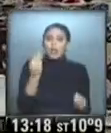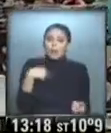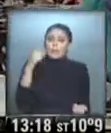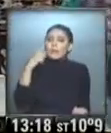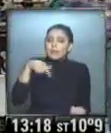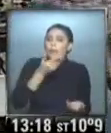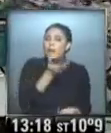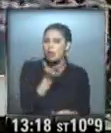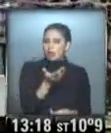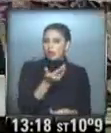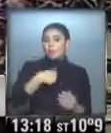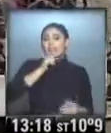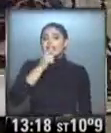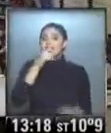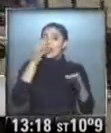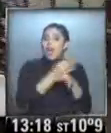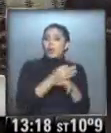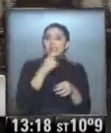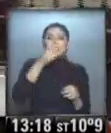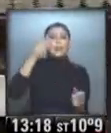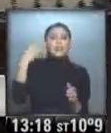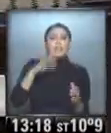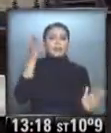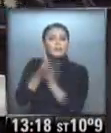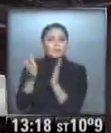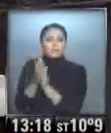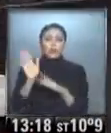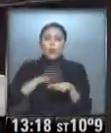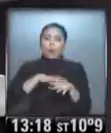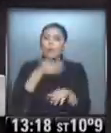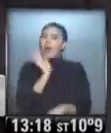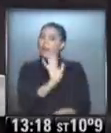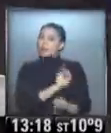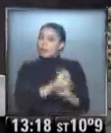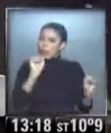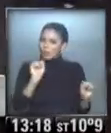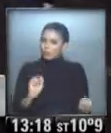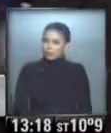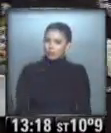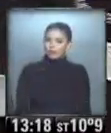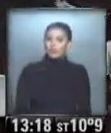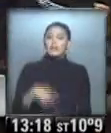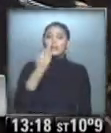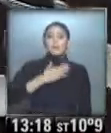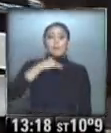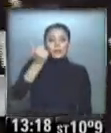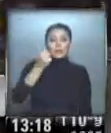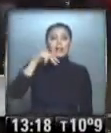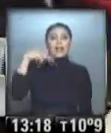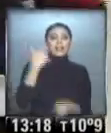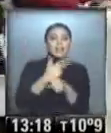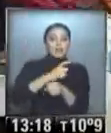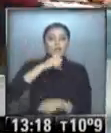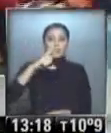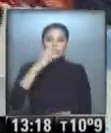vive este reclamo particularmente cada vez que la escuela es evacuada por una nueva amenaza de bomba? Y soy mamá de tercero C, de turno tarde, y la